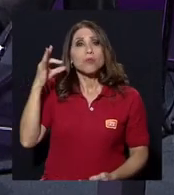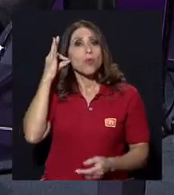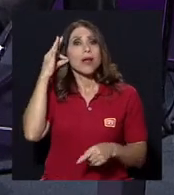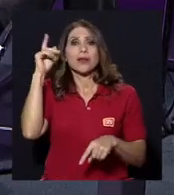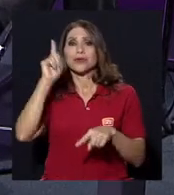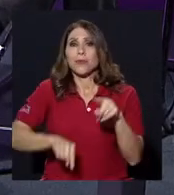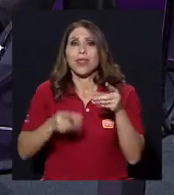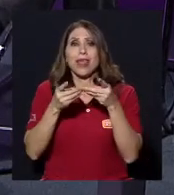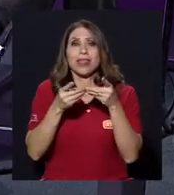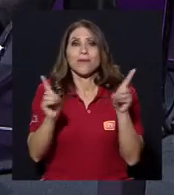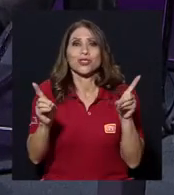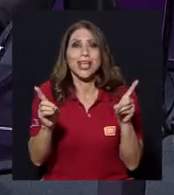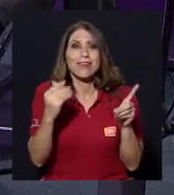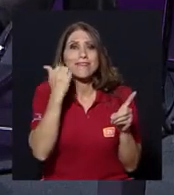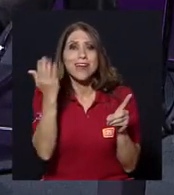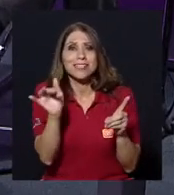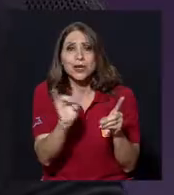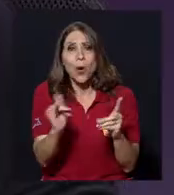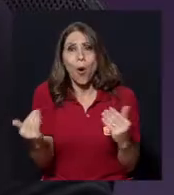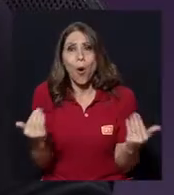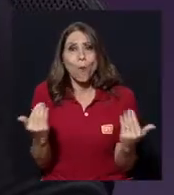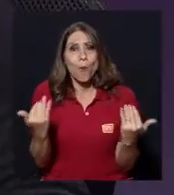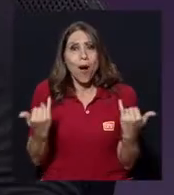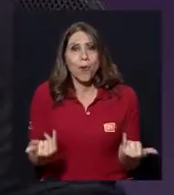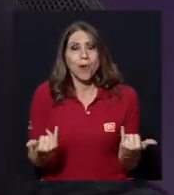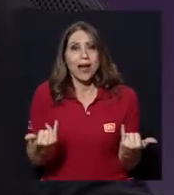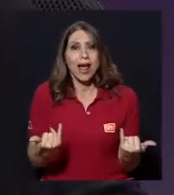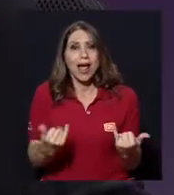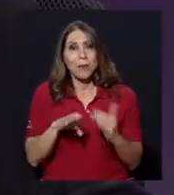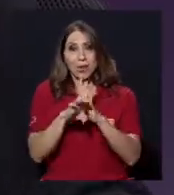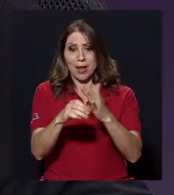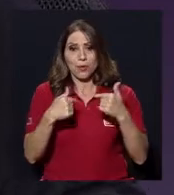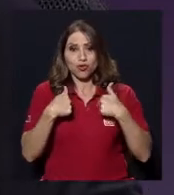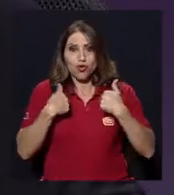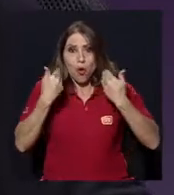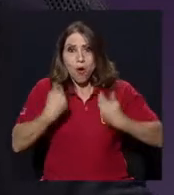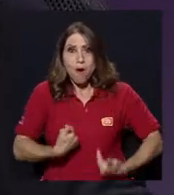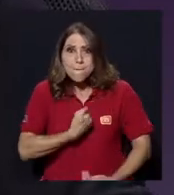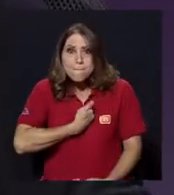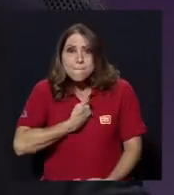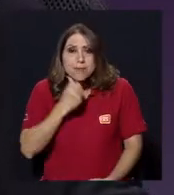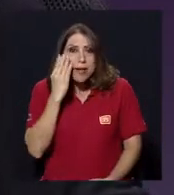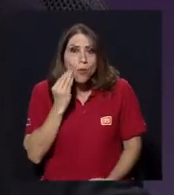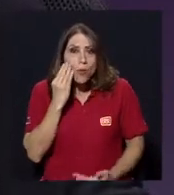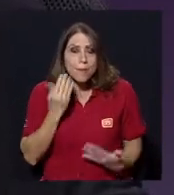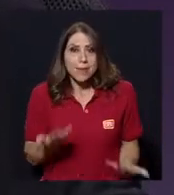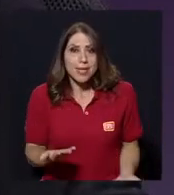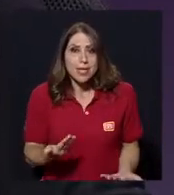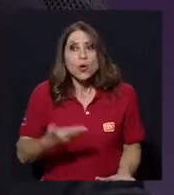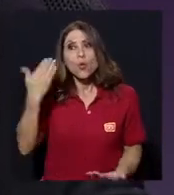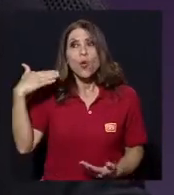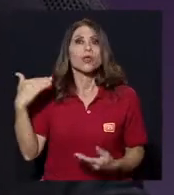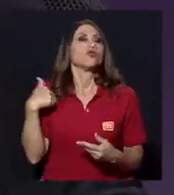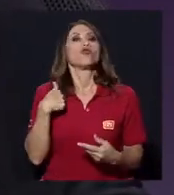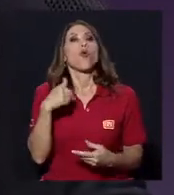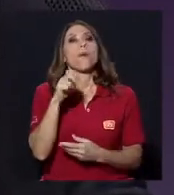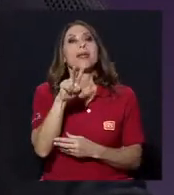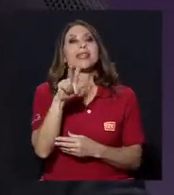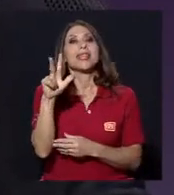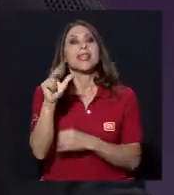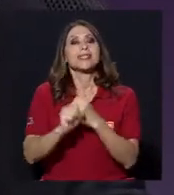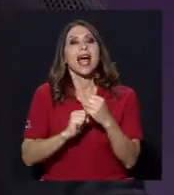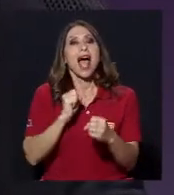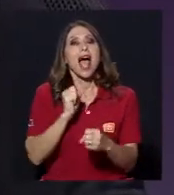uno tan fácilmente como es ahora. Y eso, por ejemplo, yo lo viví en mi propia experiencia de vida, ¿verdad? Cuando yo me divorcié a los